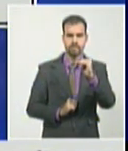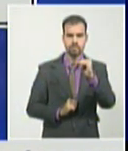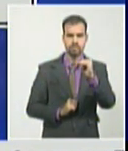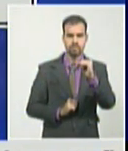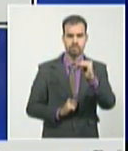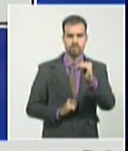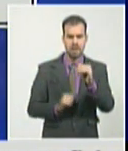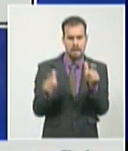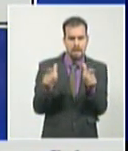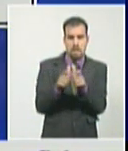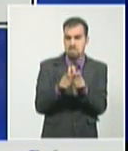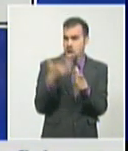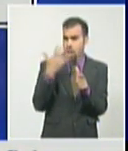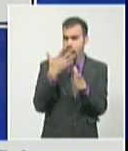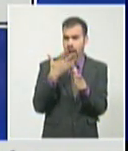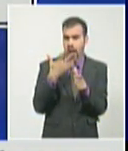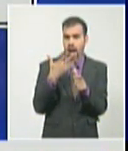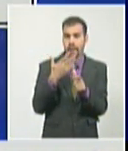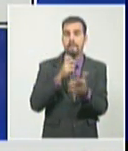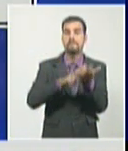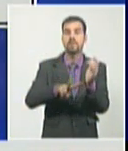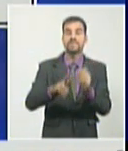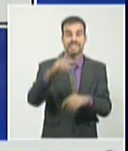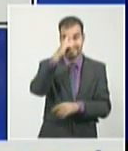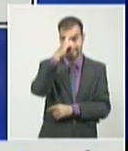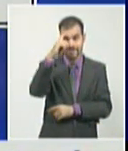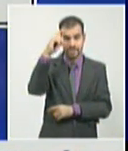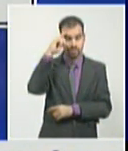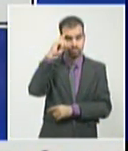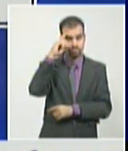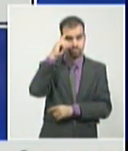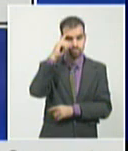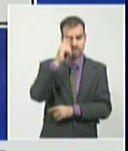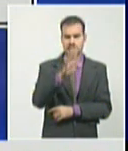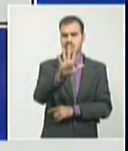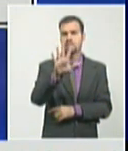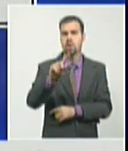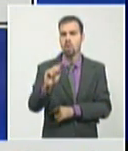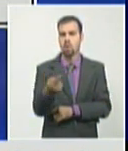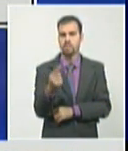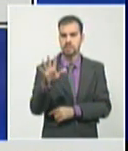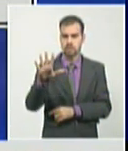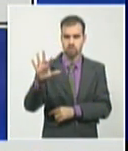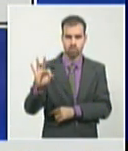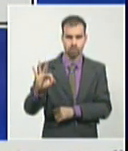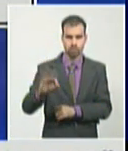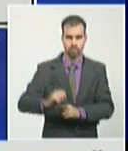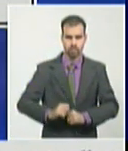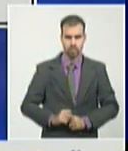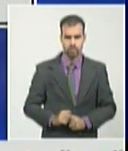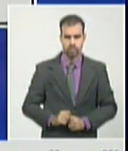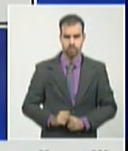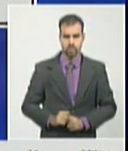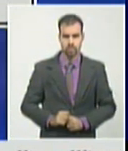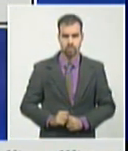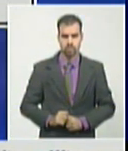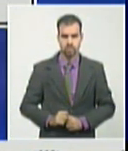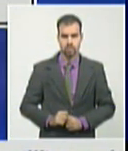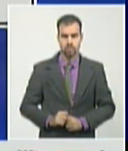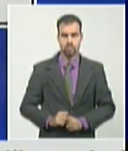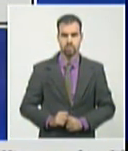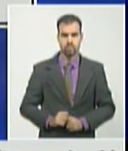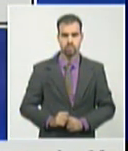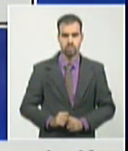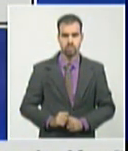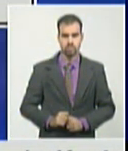en la provincia de sancti spíritus con 558 cuba con una tasa en los últimos